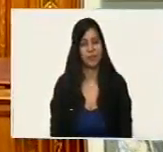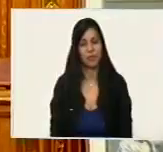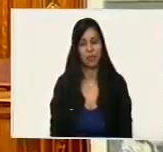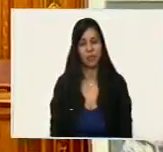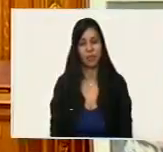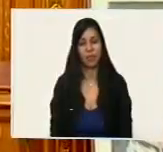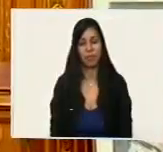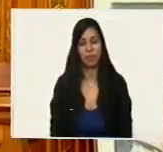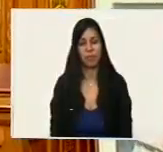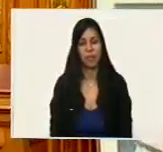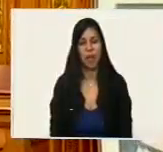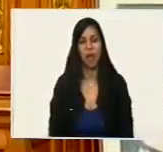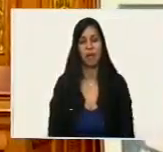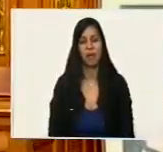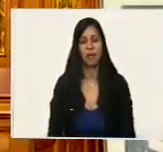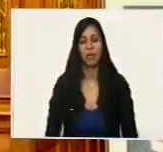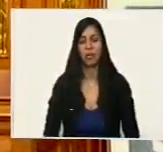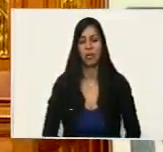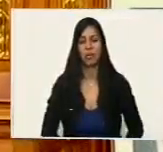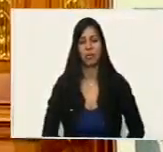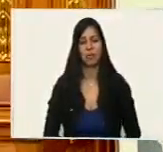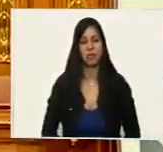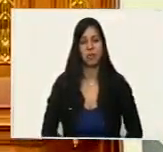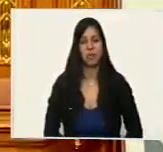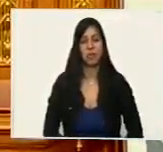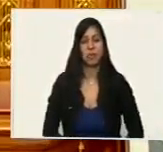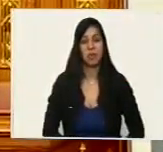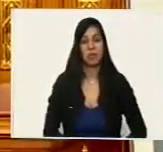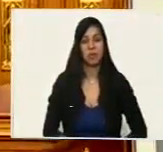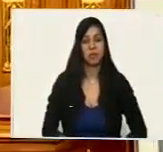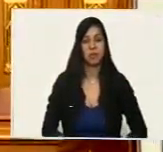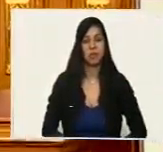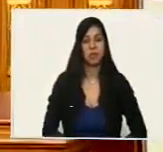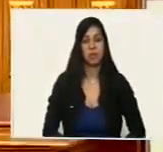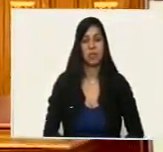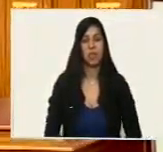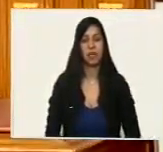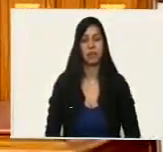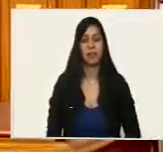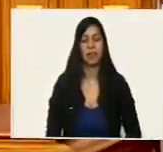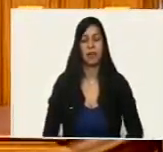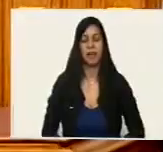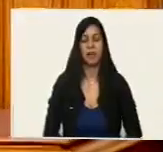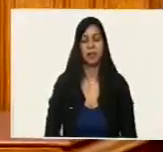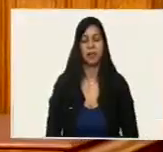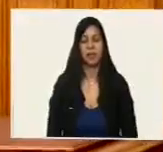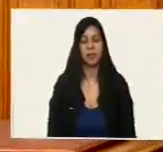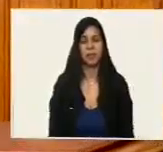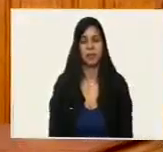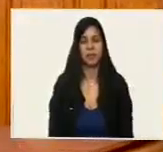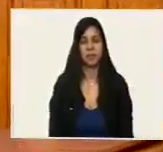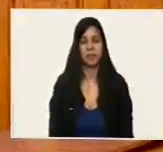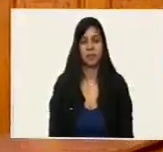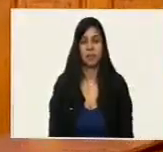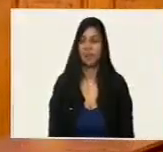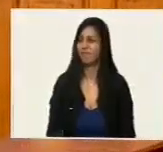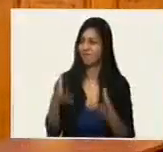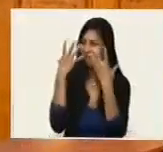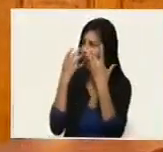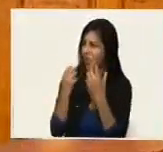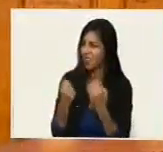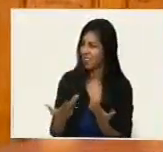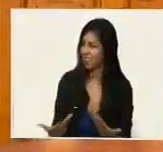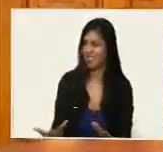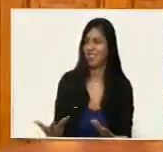constituyentes, de verdad que resulta incomprensible una aberración de